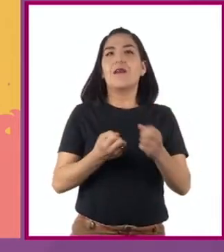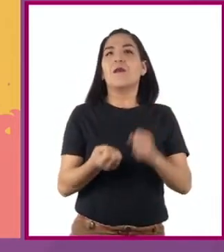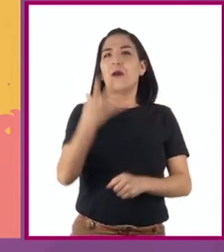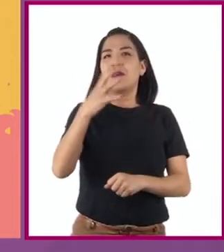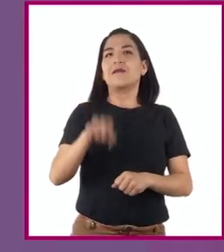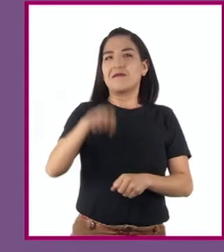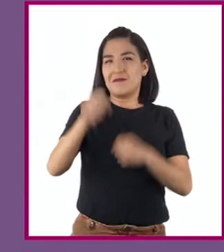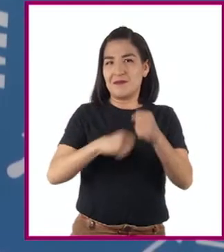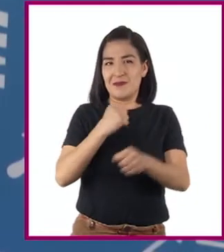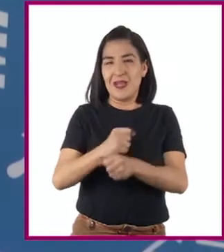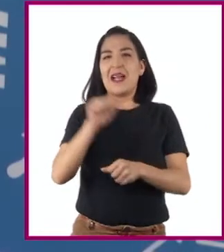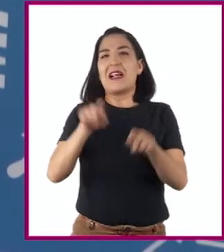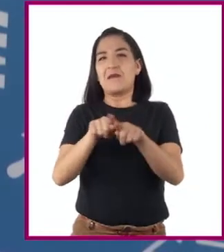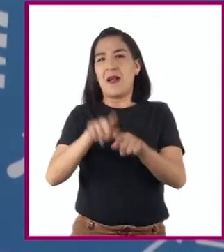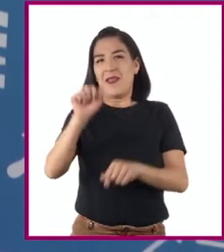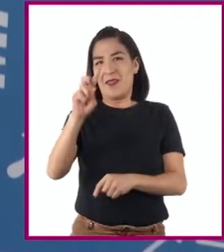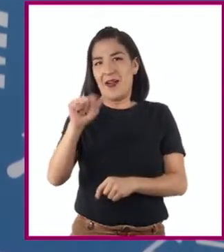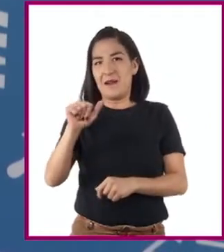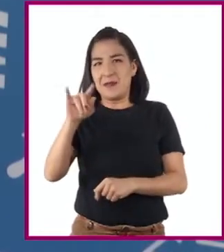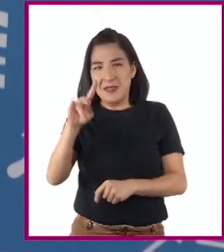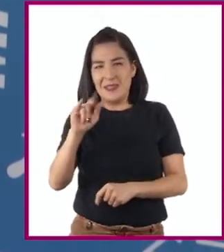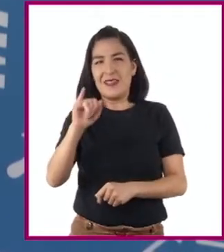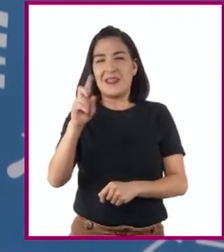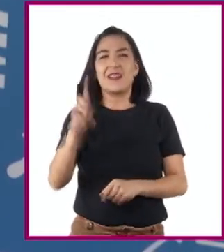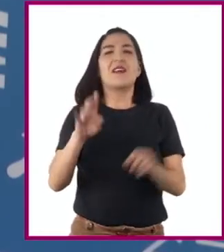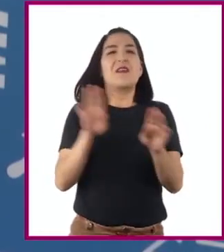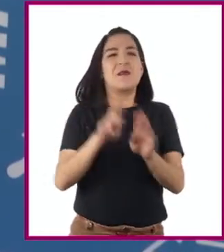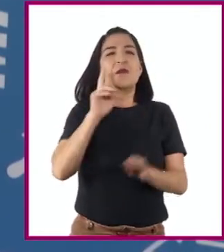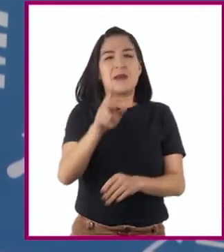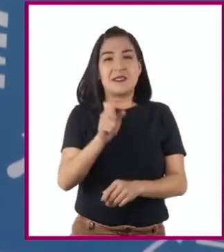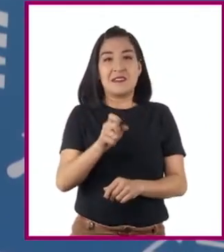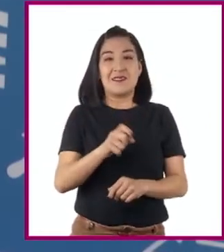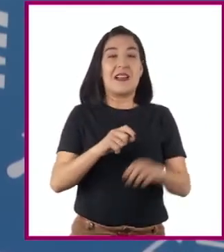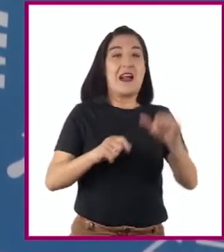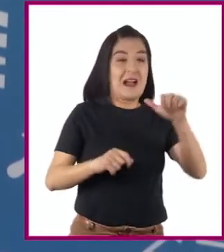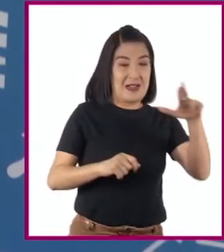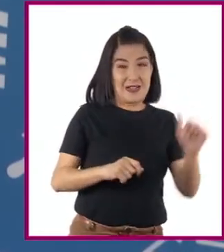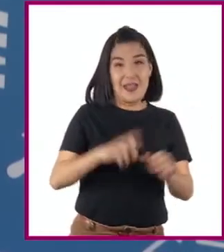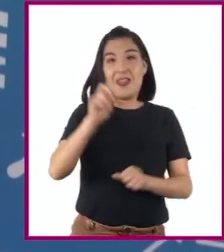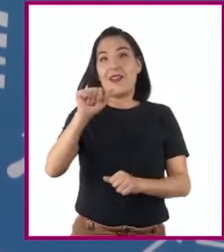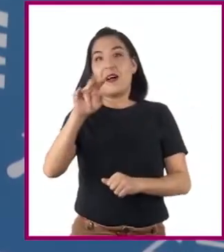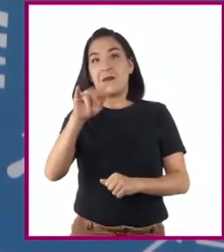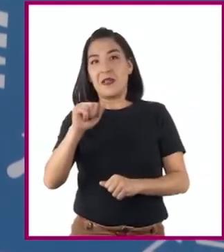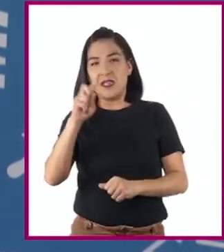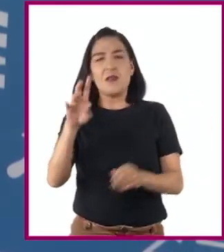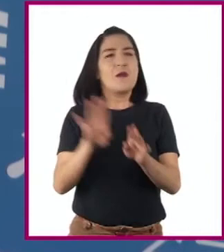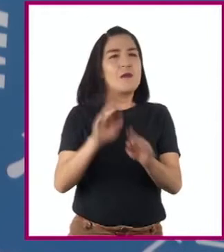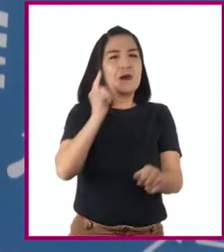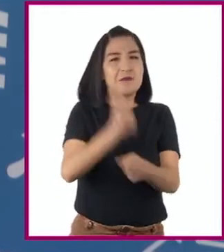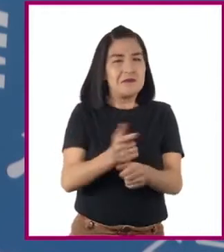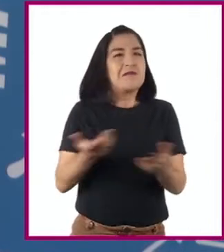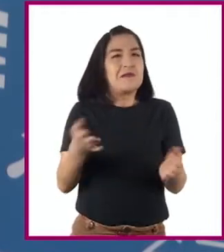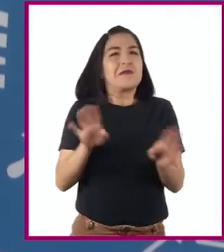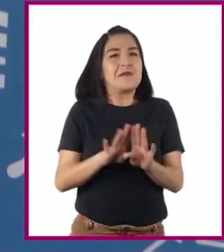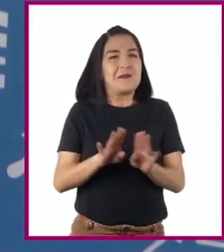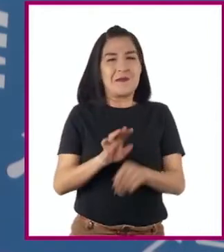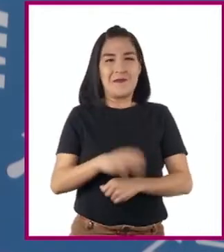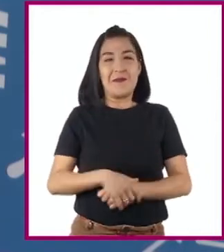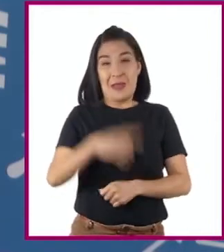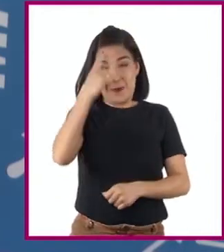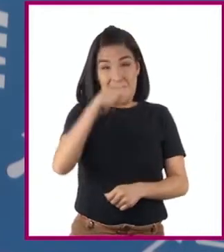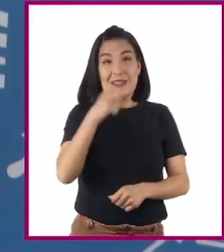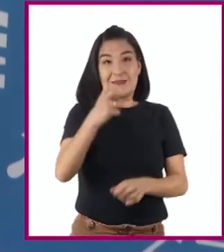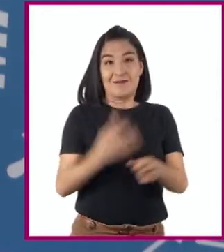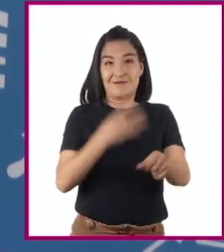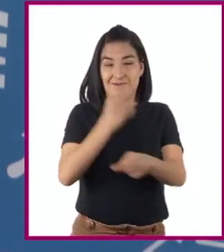David? ¿Consideran que es posible determinar la edad de Ana y la edad de David? ¿Cómo lo harían? Para resolver